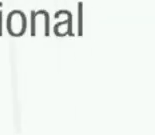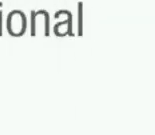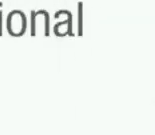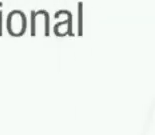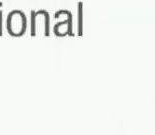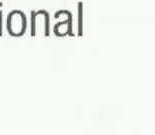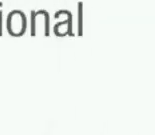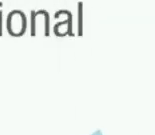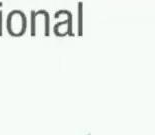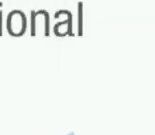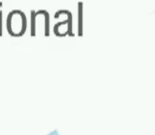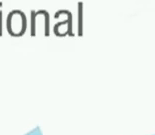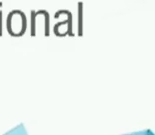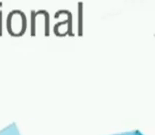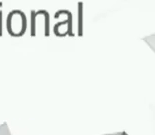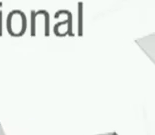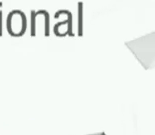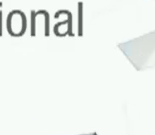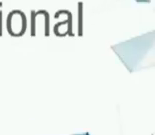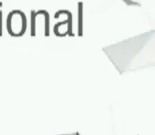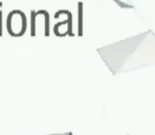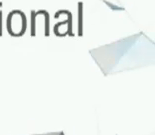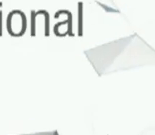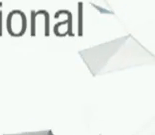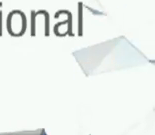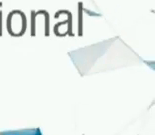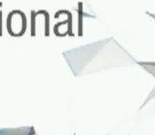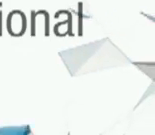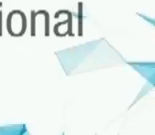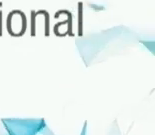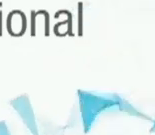Inicio de espacio promocional.